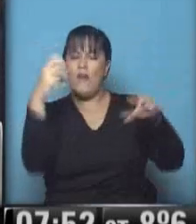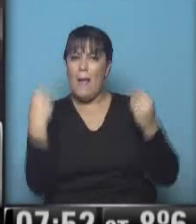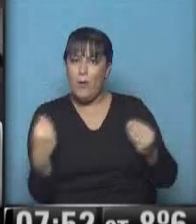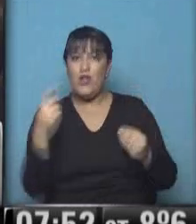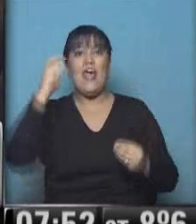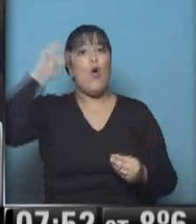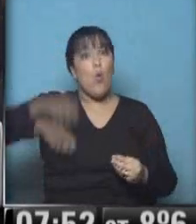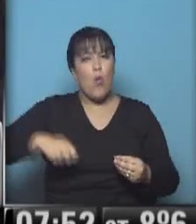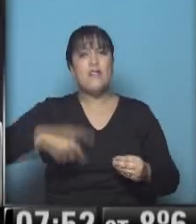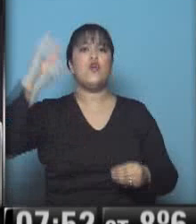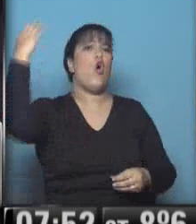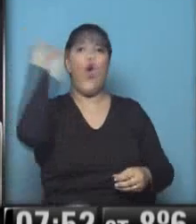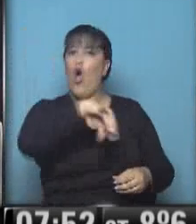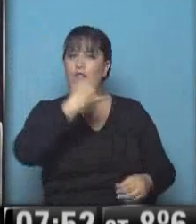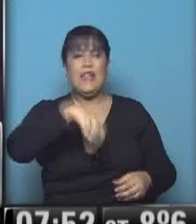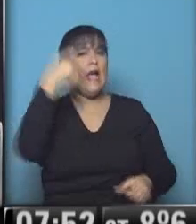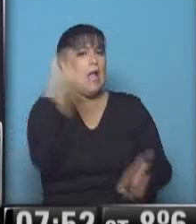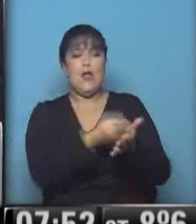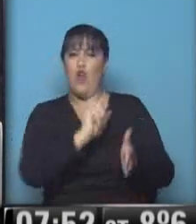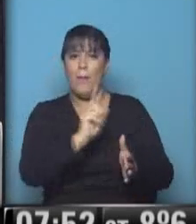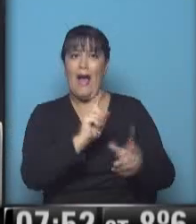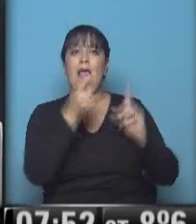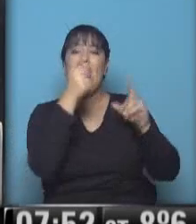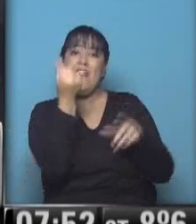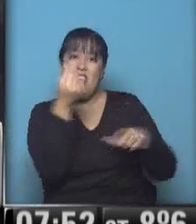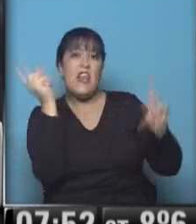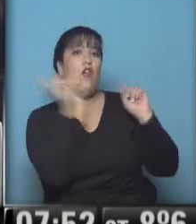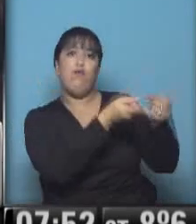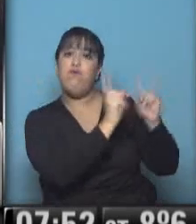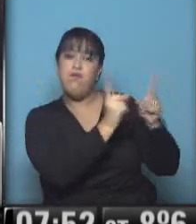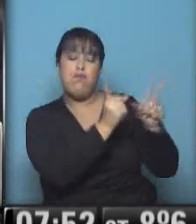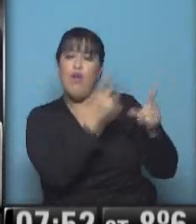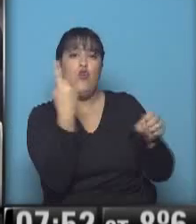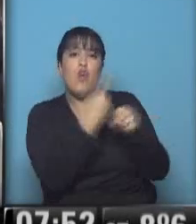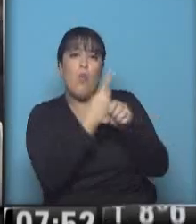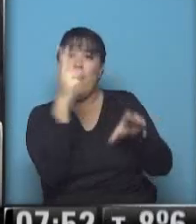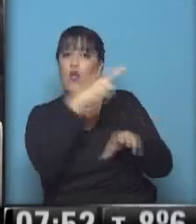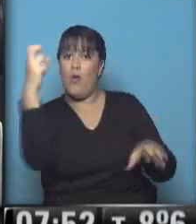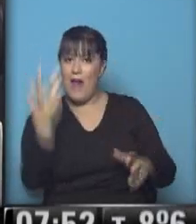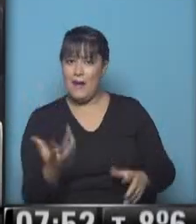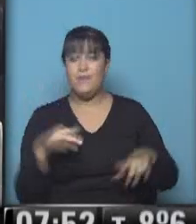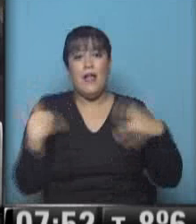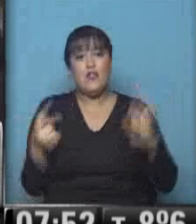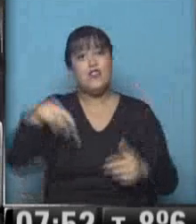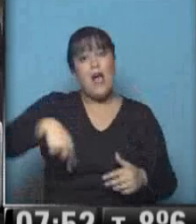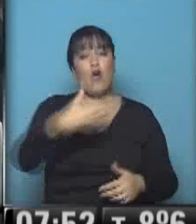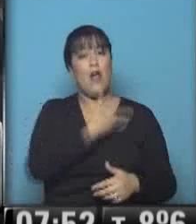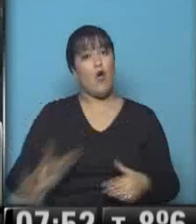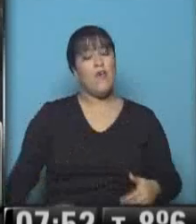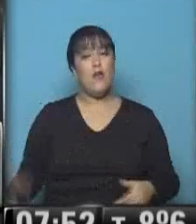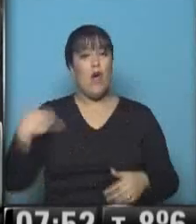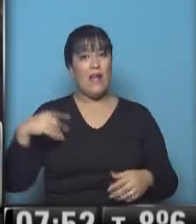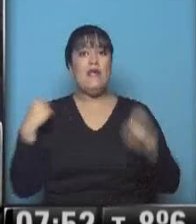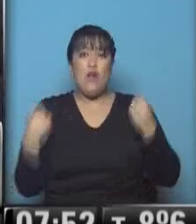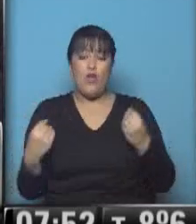Nueva York a no pagar a mantener ese dinero congelado en sus cuentas ahora lo que hace el gobierno argentino Se ofrece